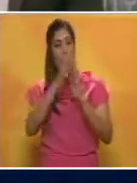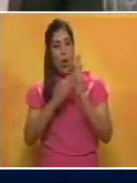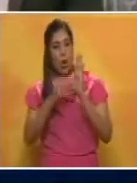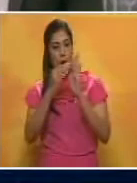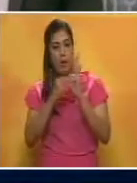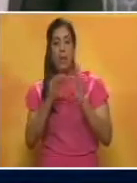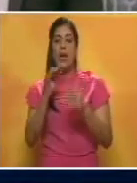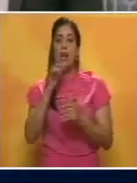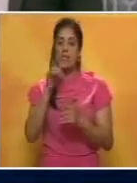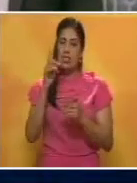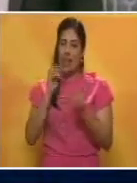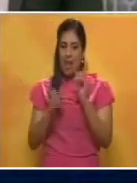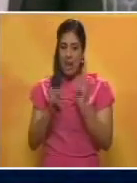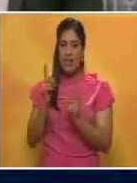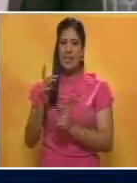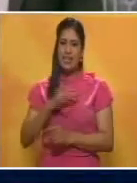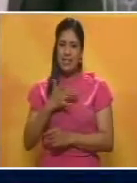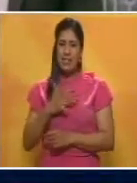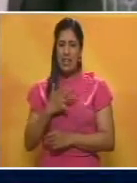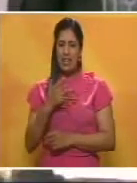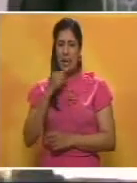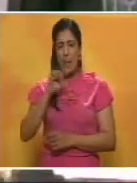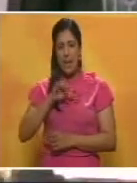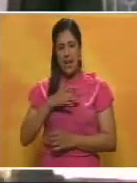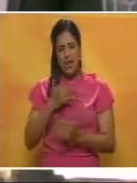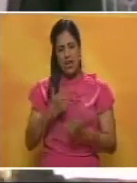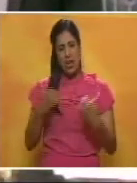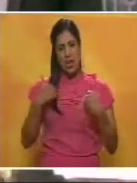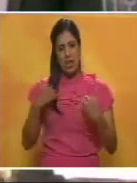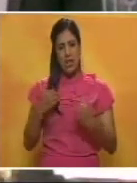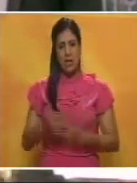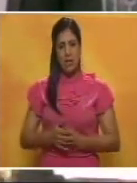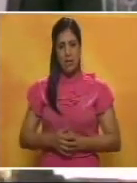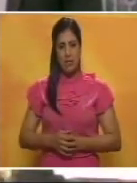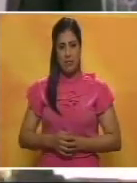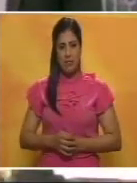imitarla. Entonces, en ocasiones, ella se siente muy mal por sus hijos.